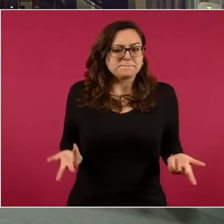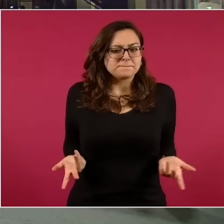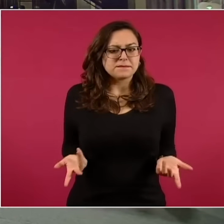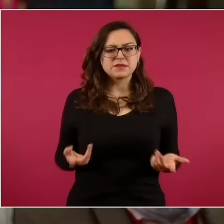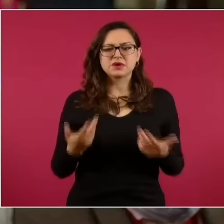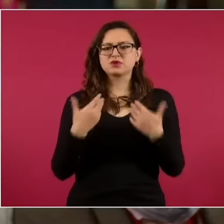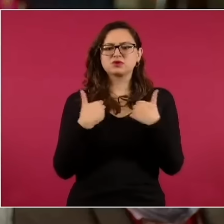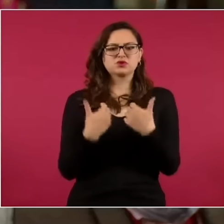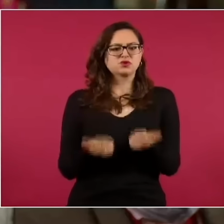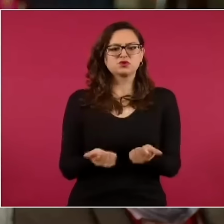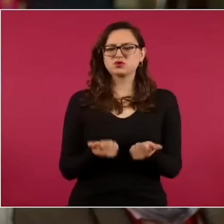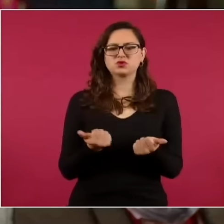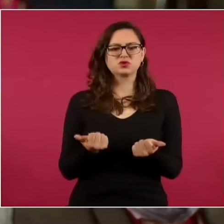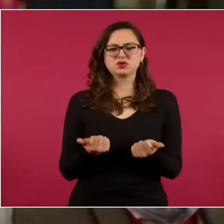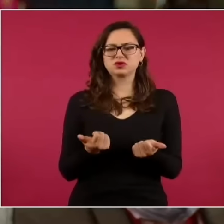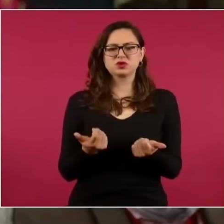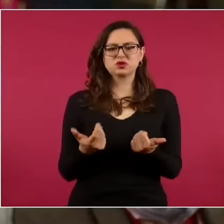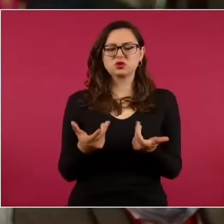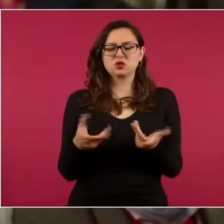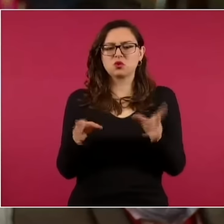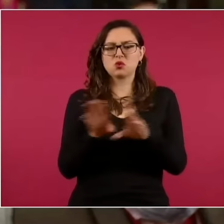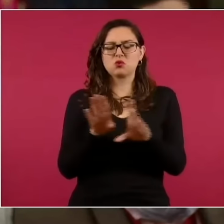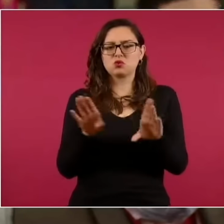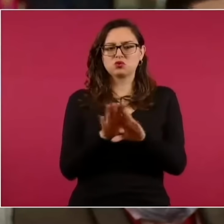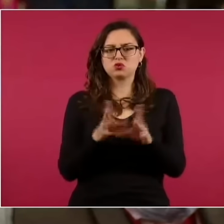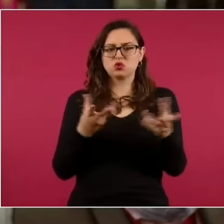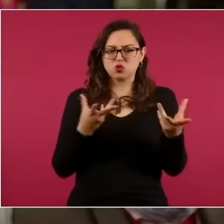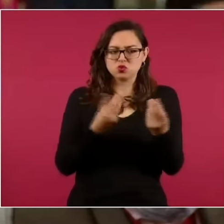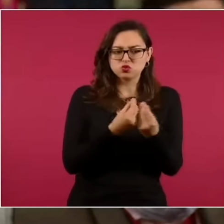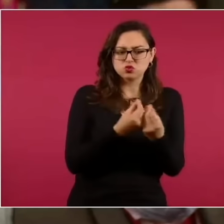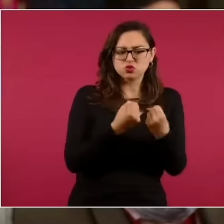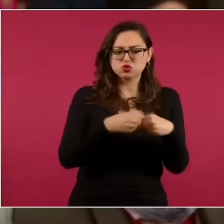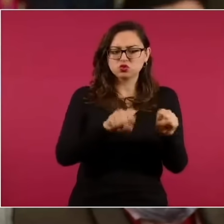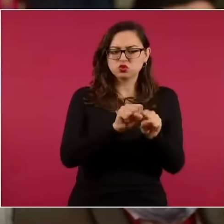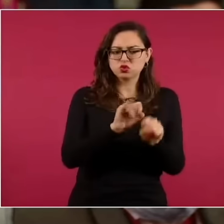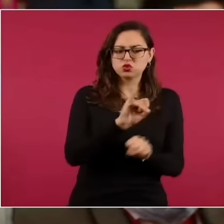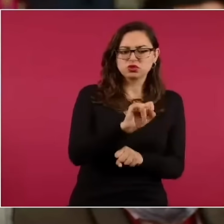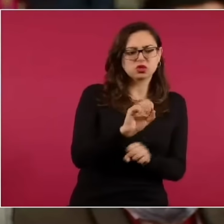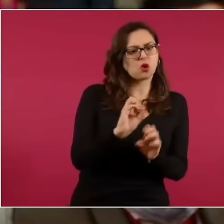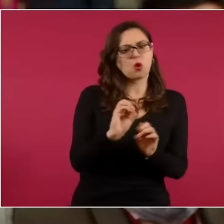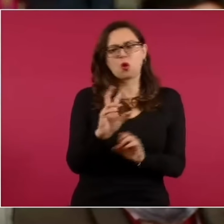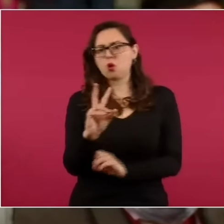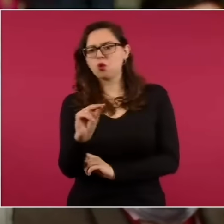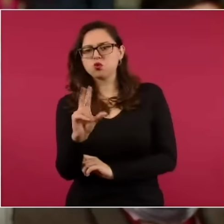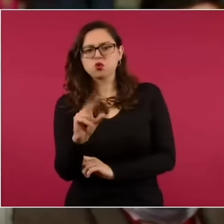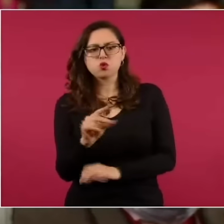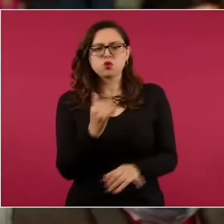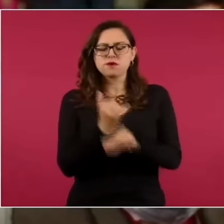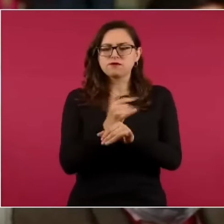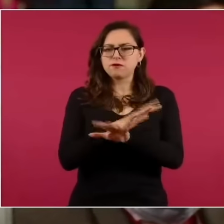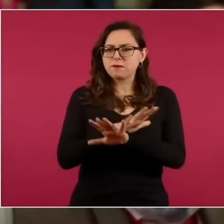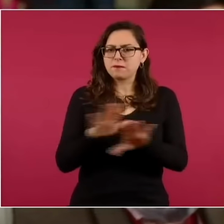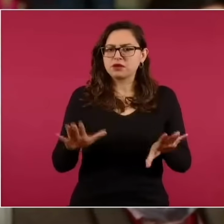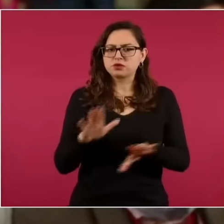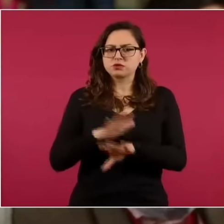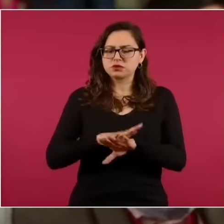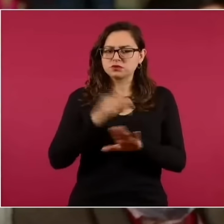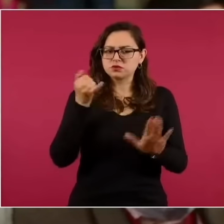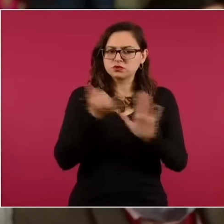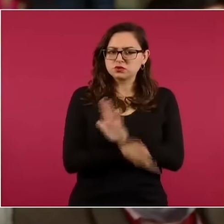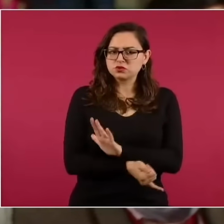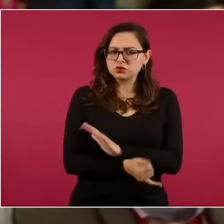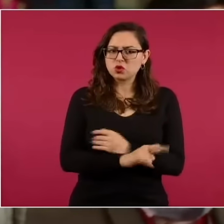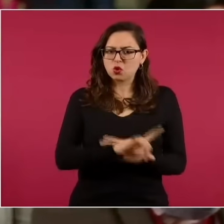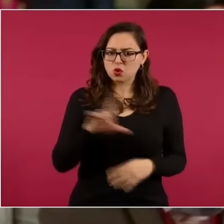punto sobre la cooperación de navegación por satélite? O sea, ¿hay alguna información más? Si el gobierno de México estaba enterado de que sí